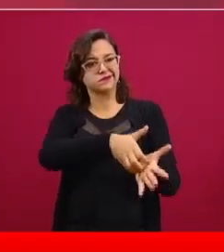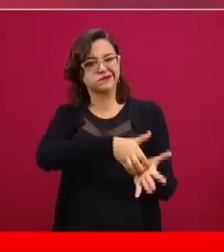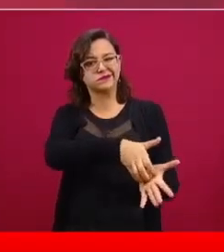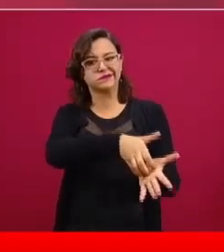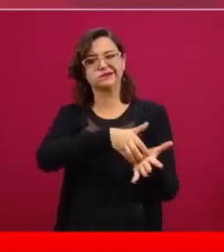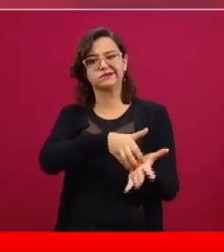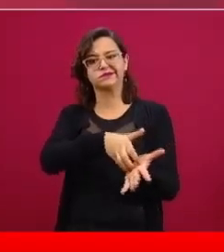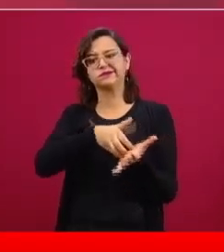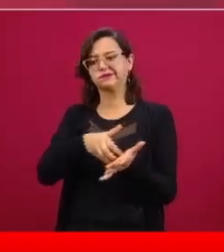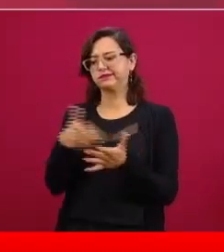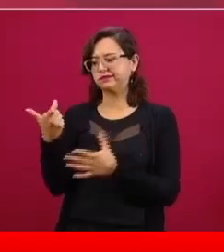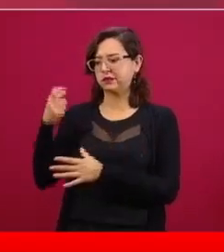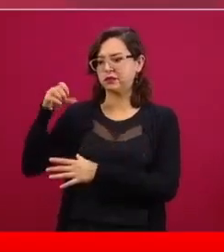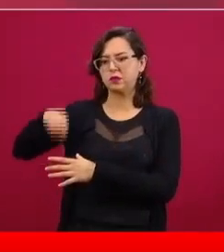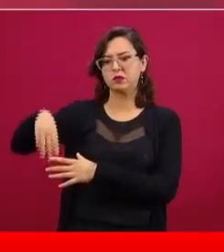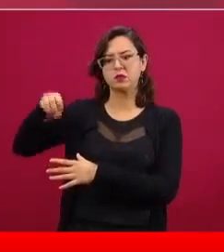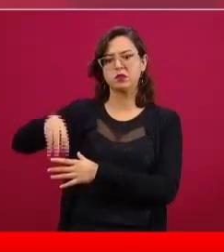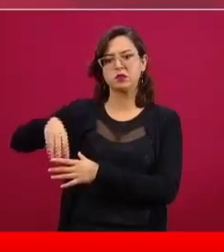recursos